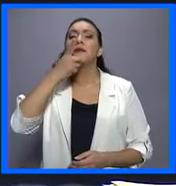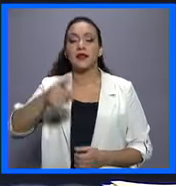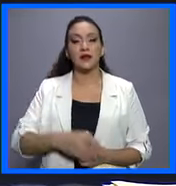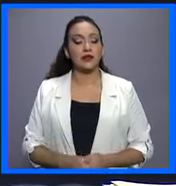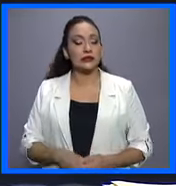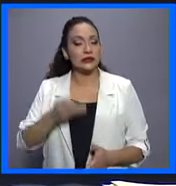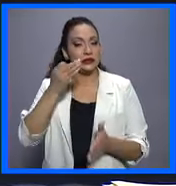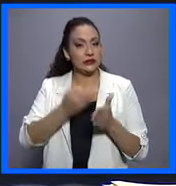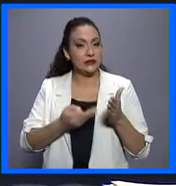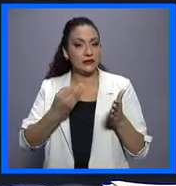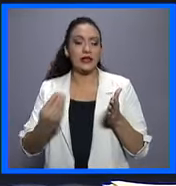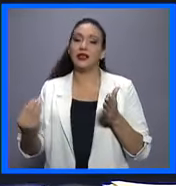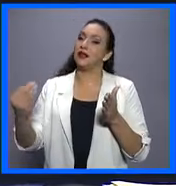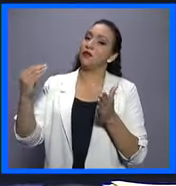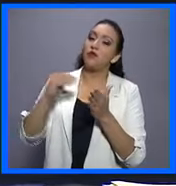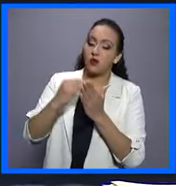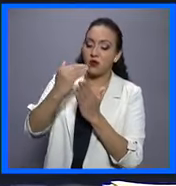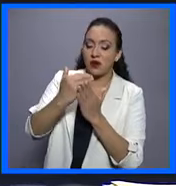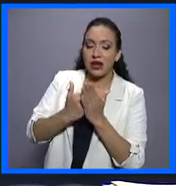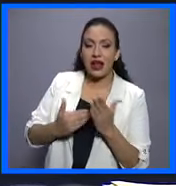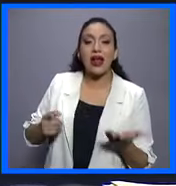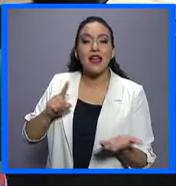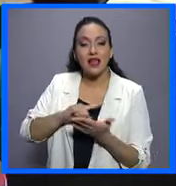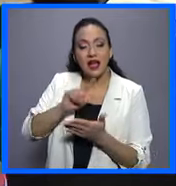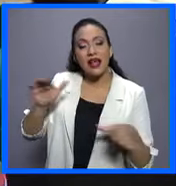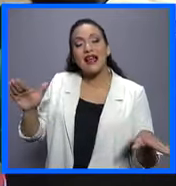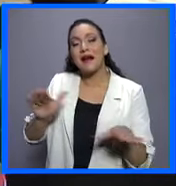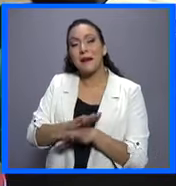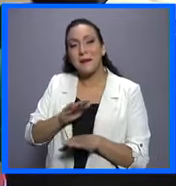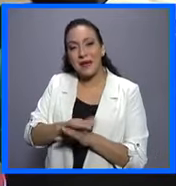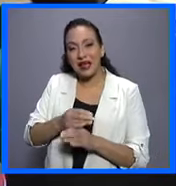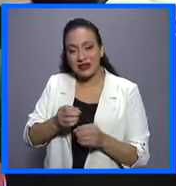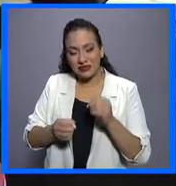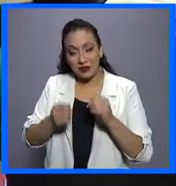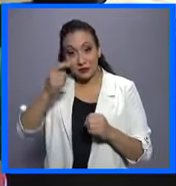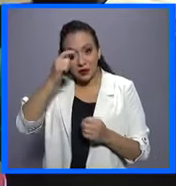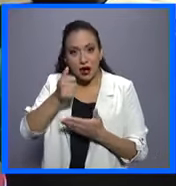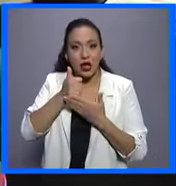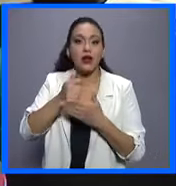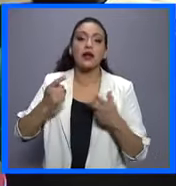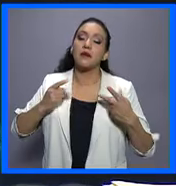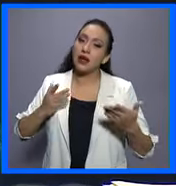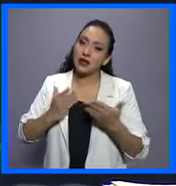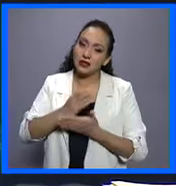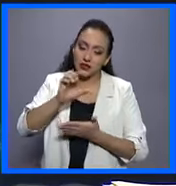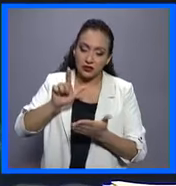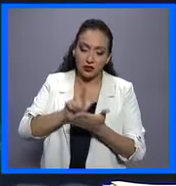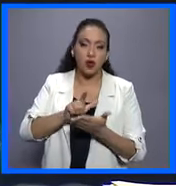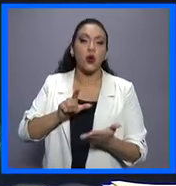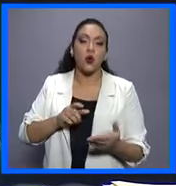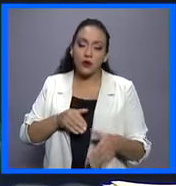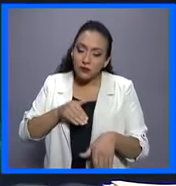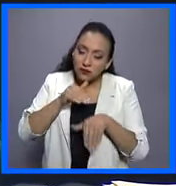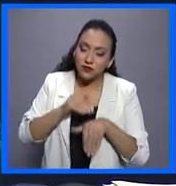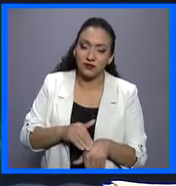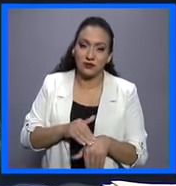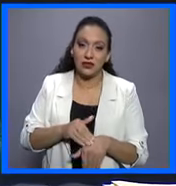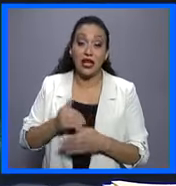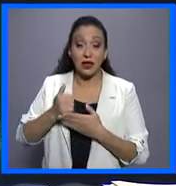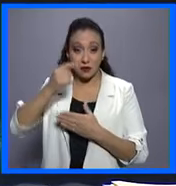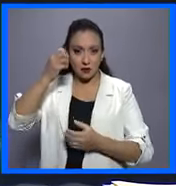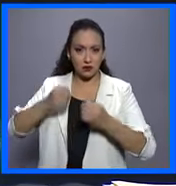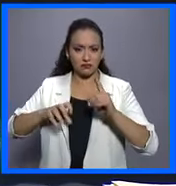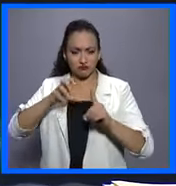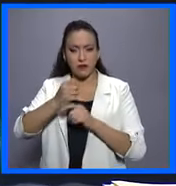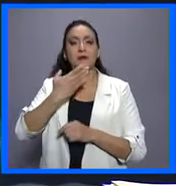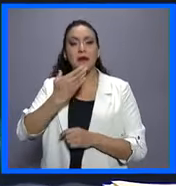está pendiente la implementación de cambios jurisdiccionales que fortalezcan el Estado constitucional y garanticen una justicia